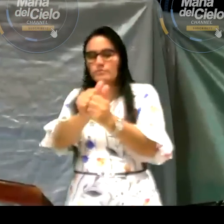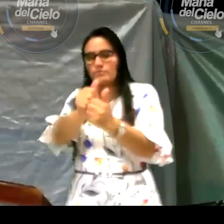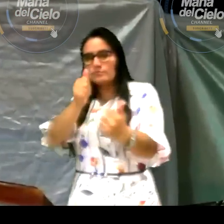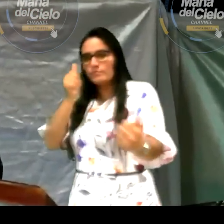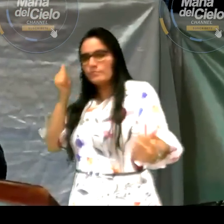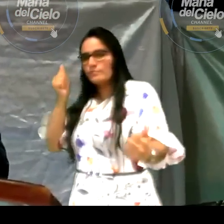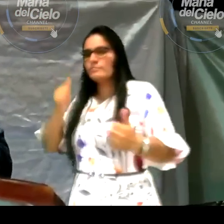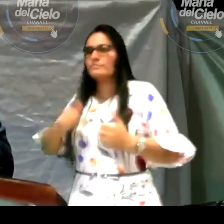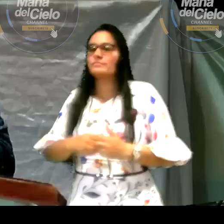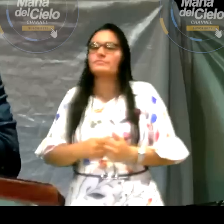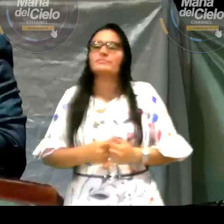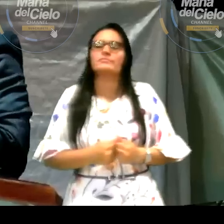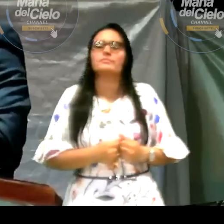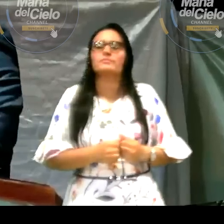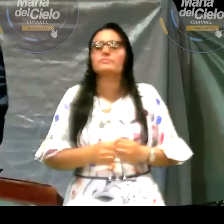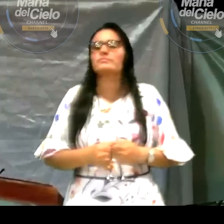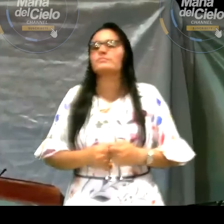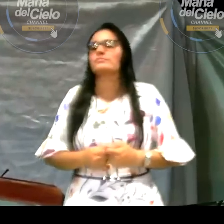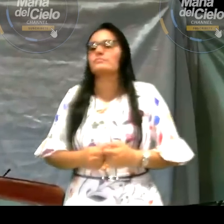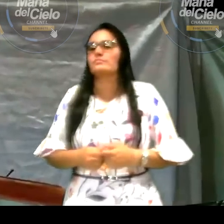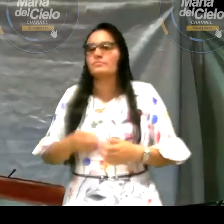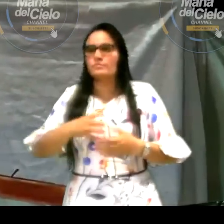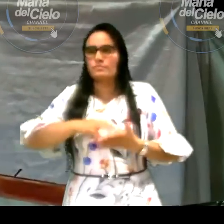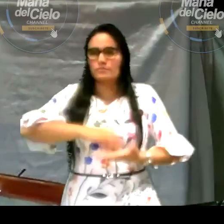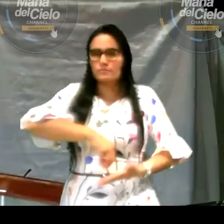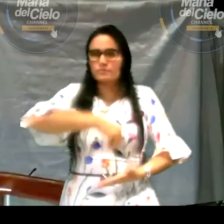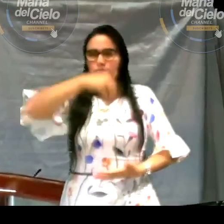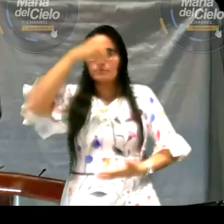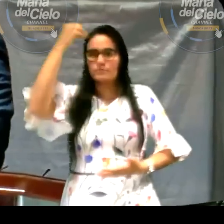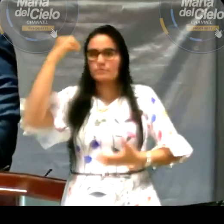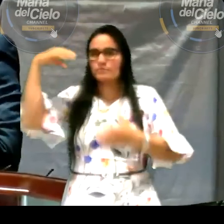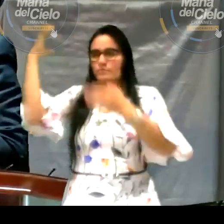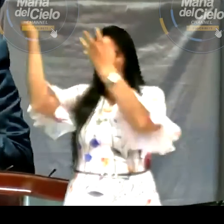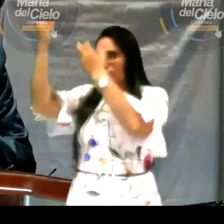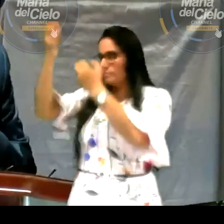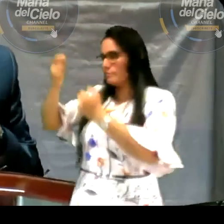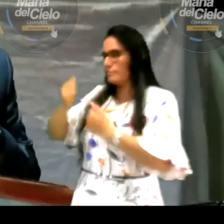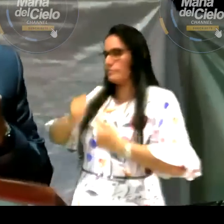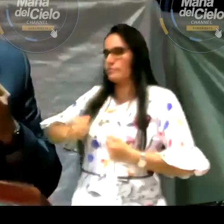nosotros. Pero el Espíritu Santo le sale.